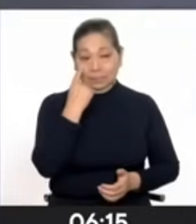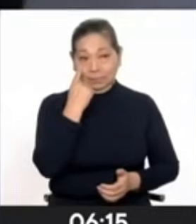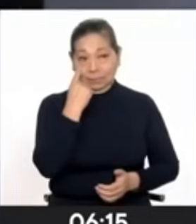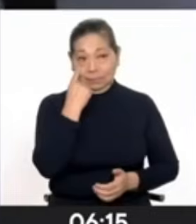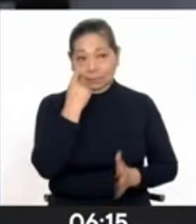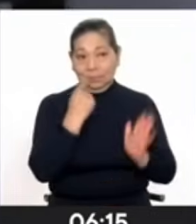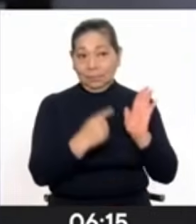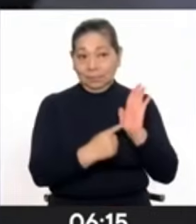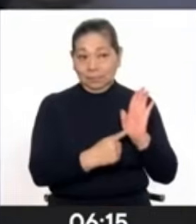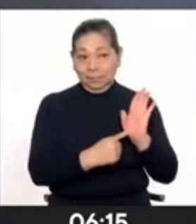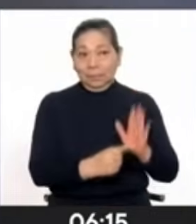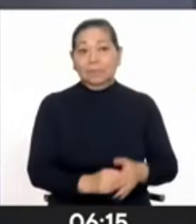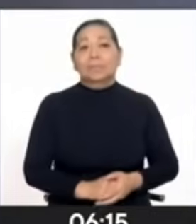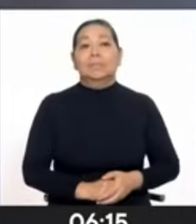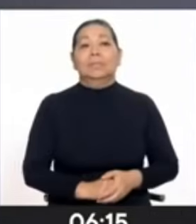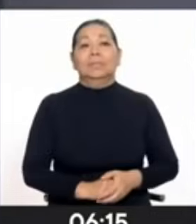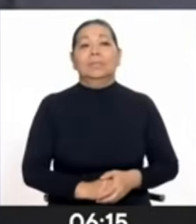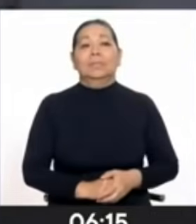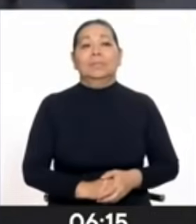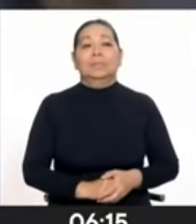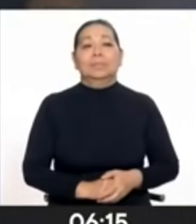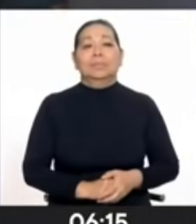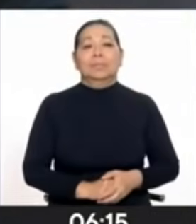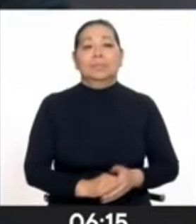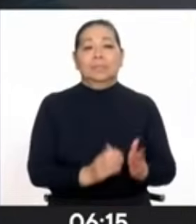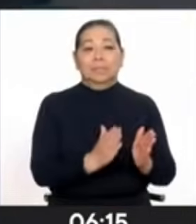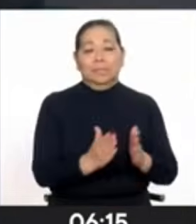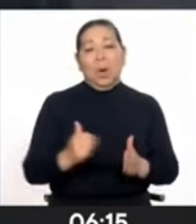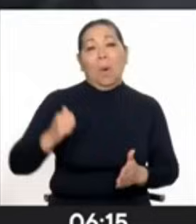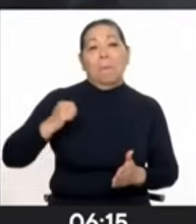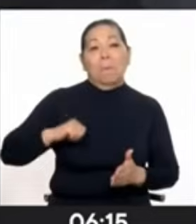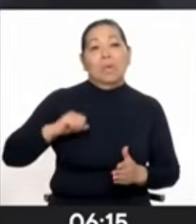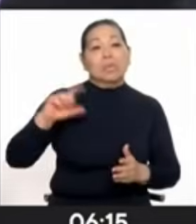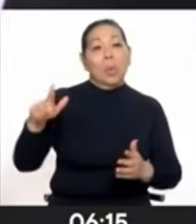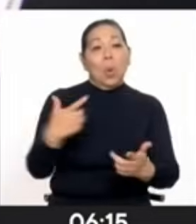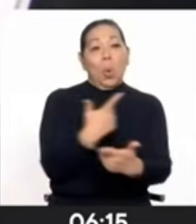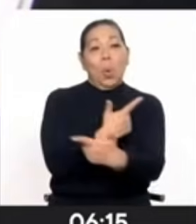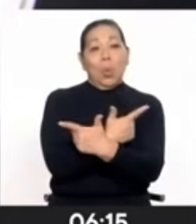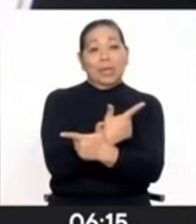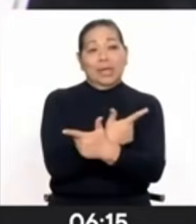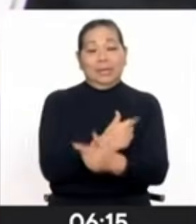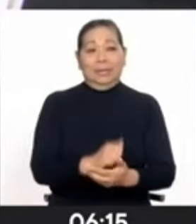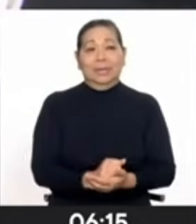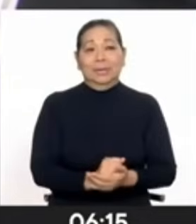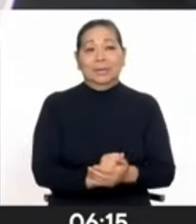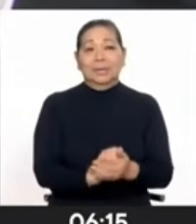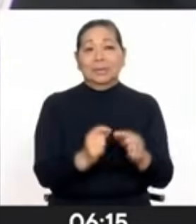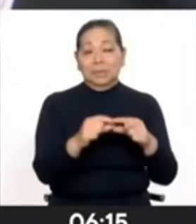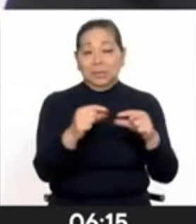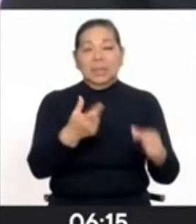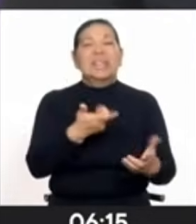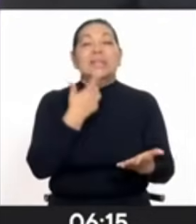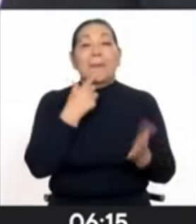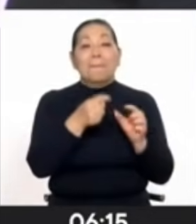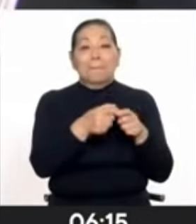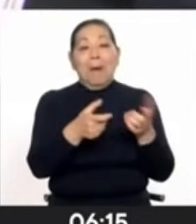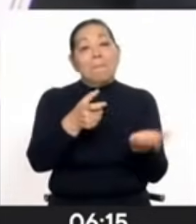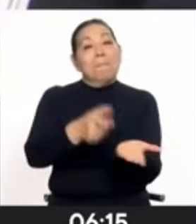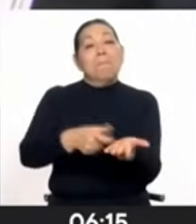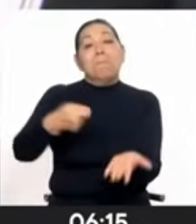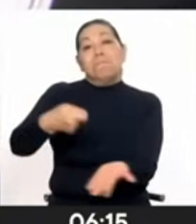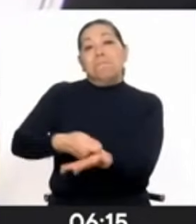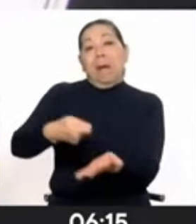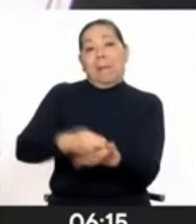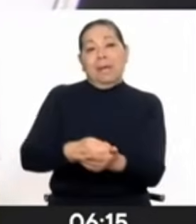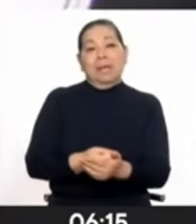Vamos a dar lectura a lo que dice acá. Dice, una ordenanza de la Municipalidad de San Juan de Lurigancho. En realidad dice ordenanza